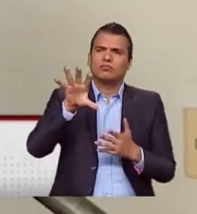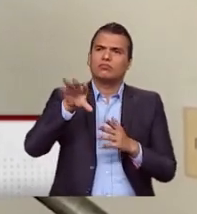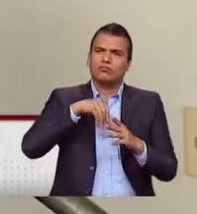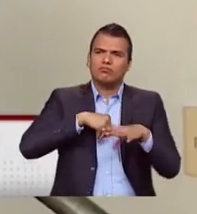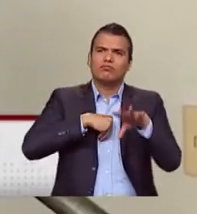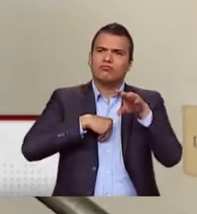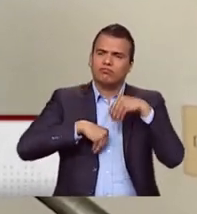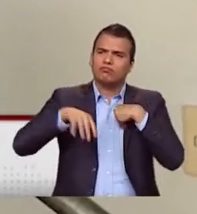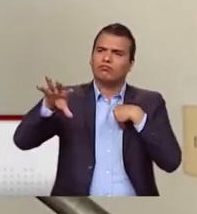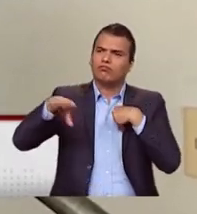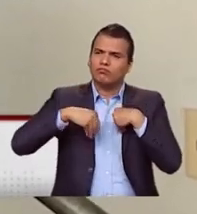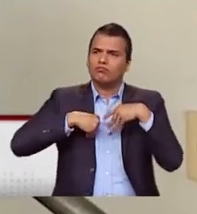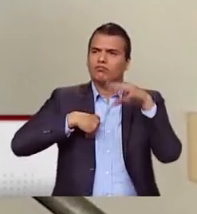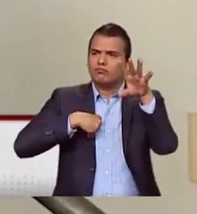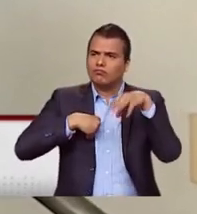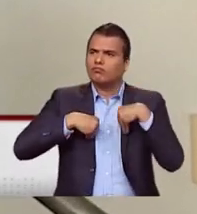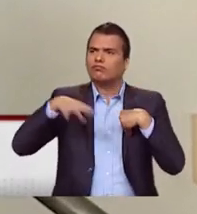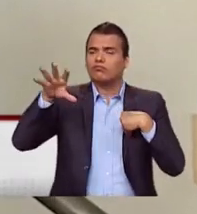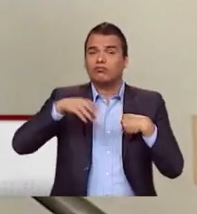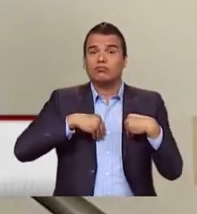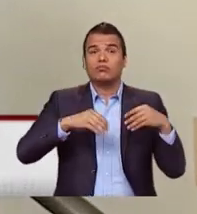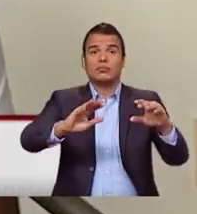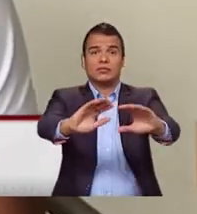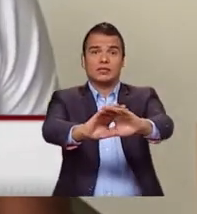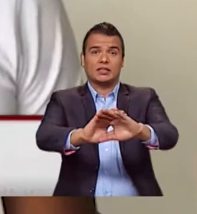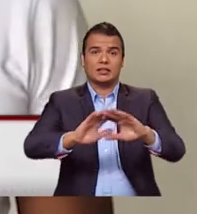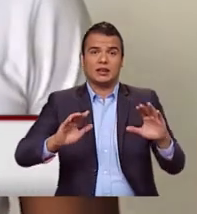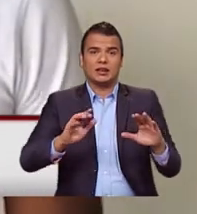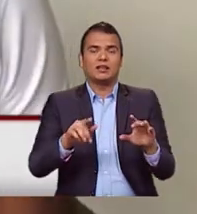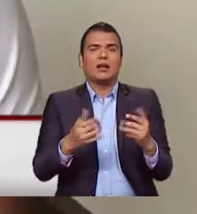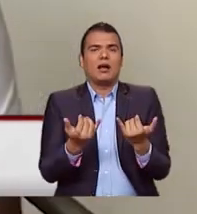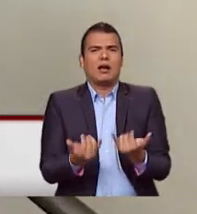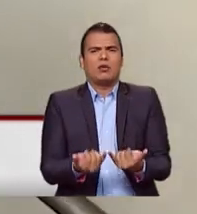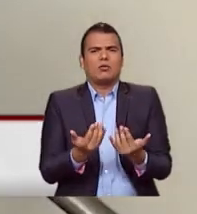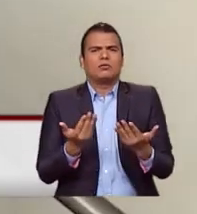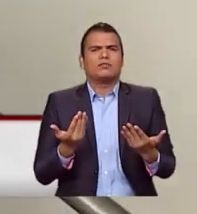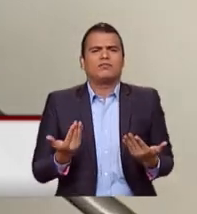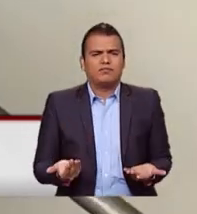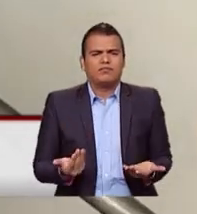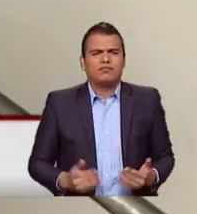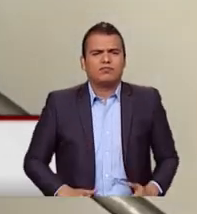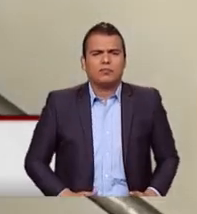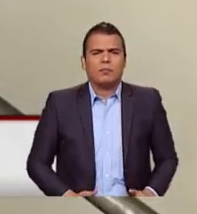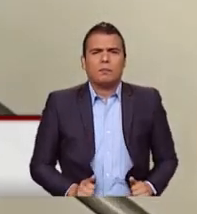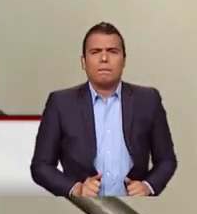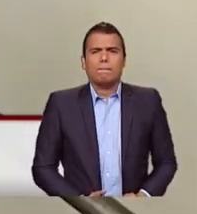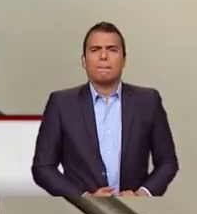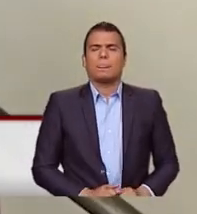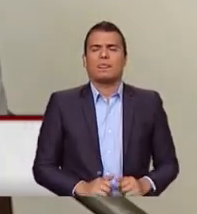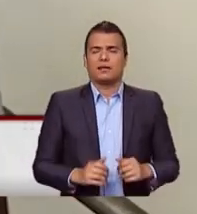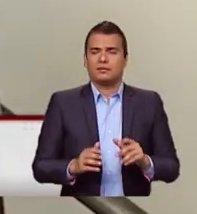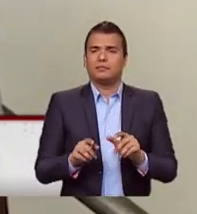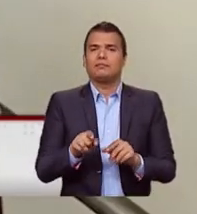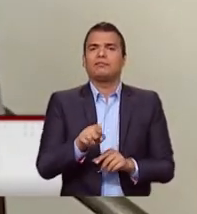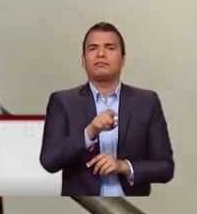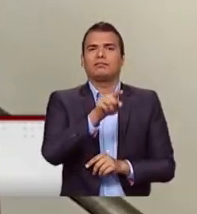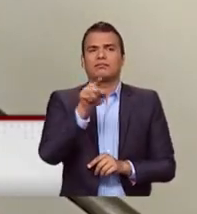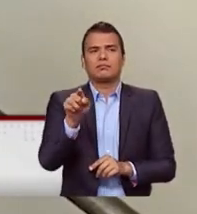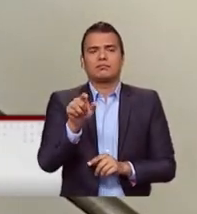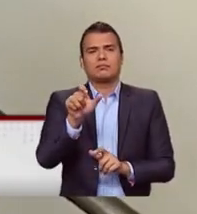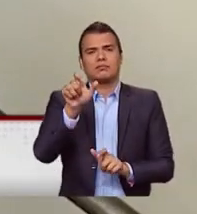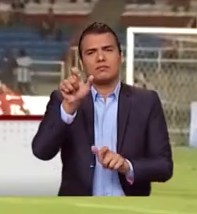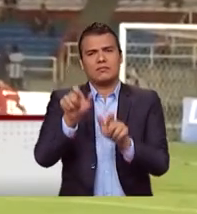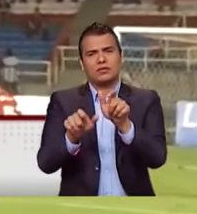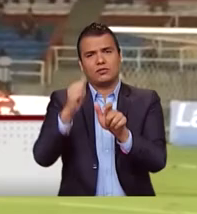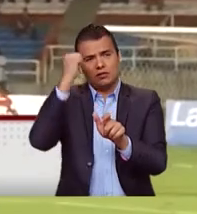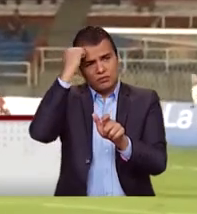y hoy en día también el tema este de muchos preparadores físicos